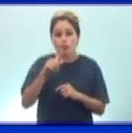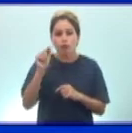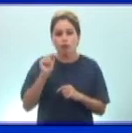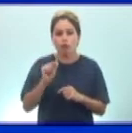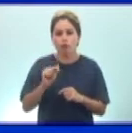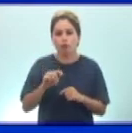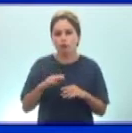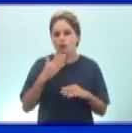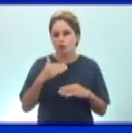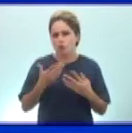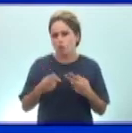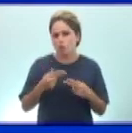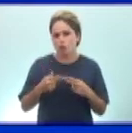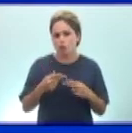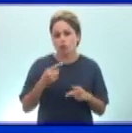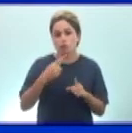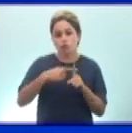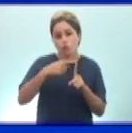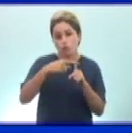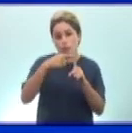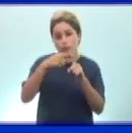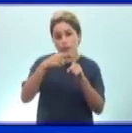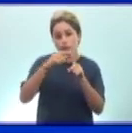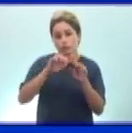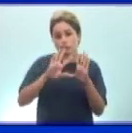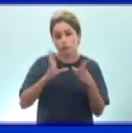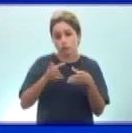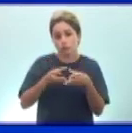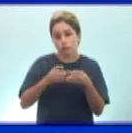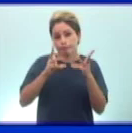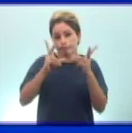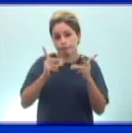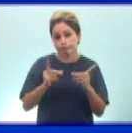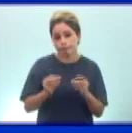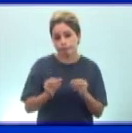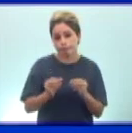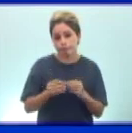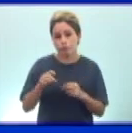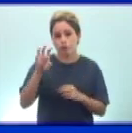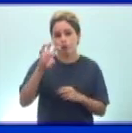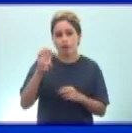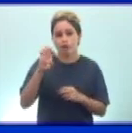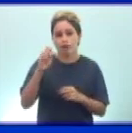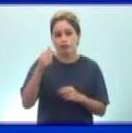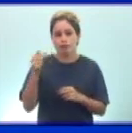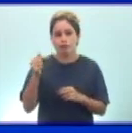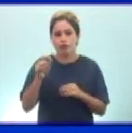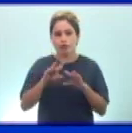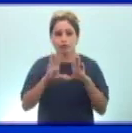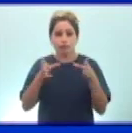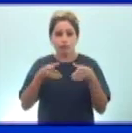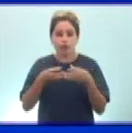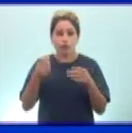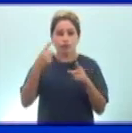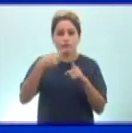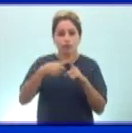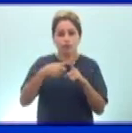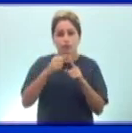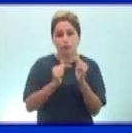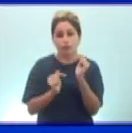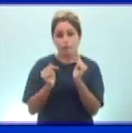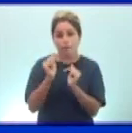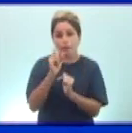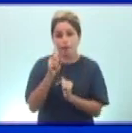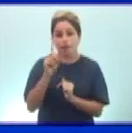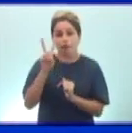exponentes que hay representados en los niveles de energía, que son los electrones totales, y cuando sumamos, en el primer nivel tengo 2 electrones, en